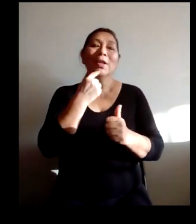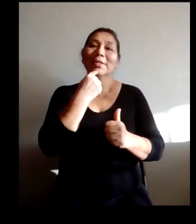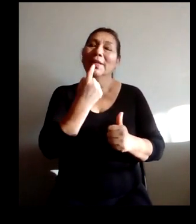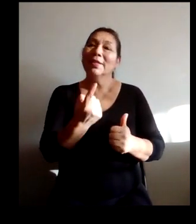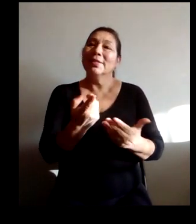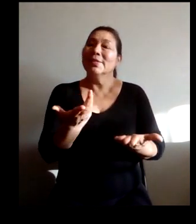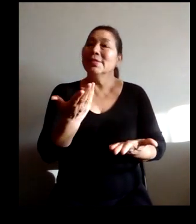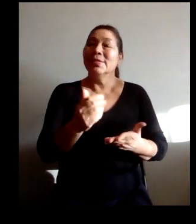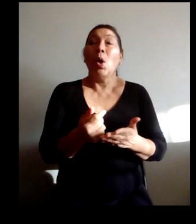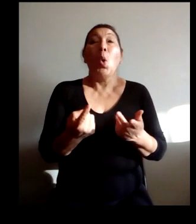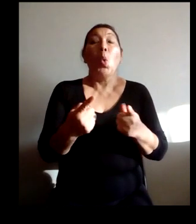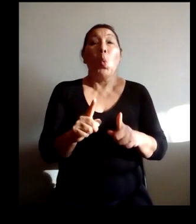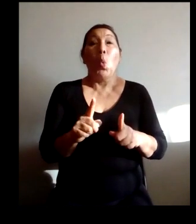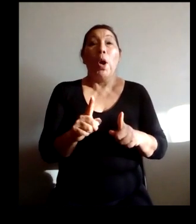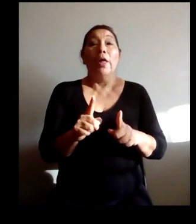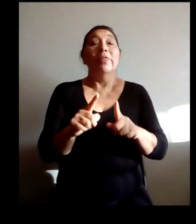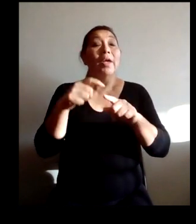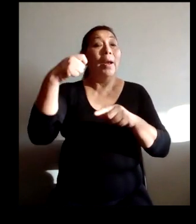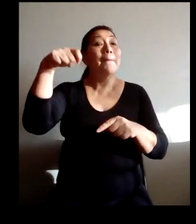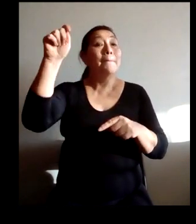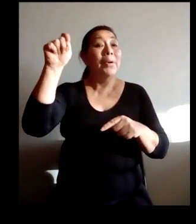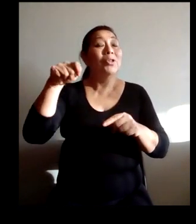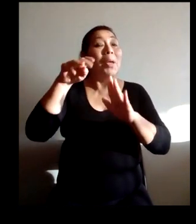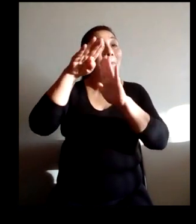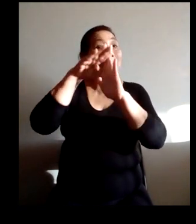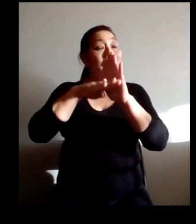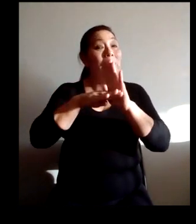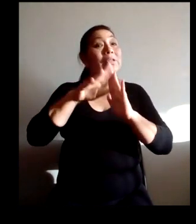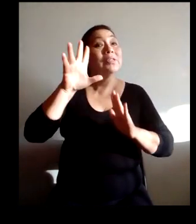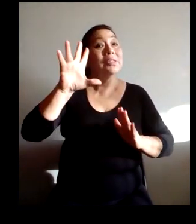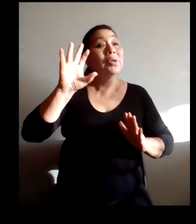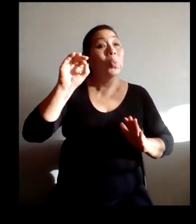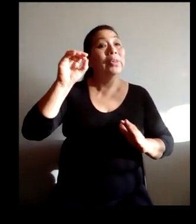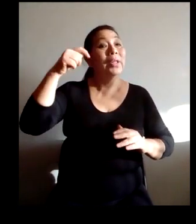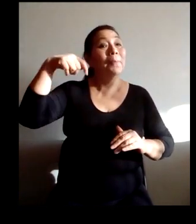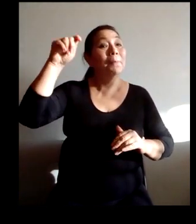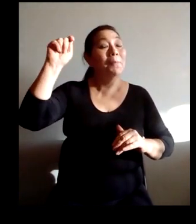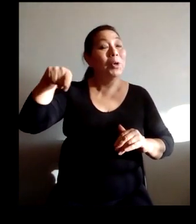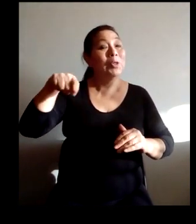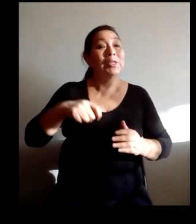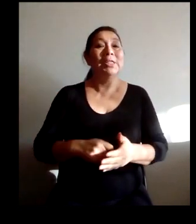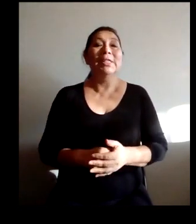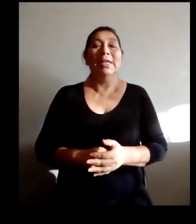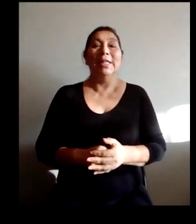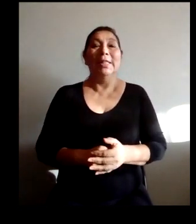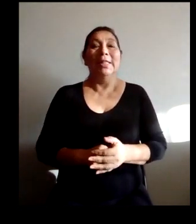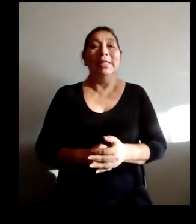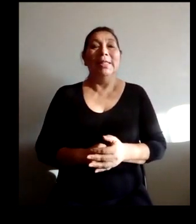las cuales se señala que cuando el porcentaje es inferior al 50%,